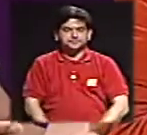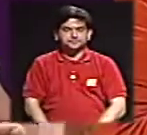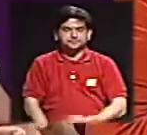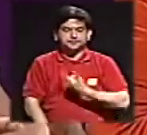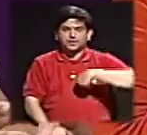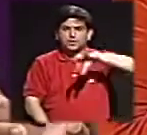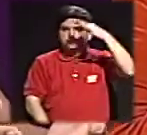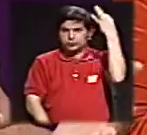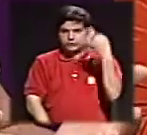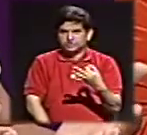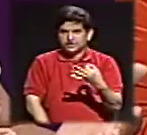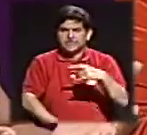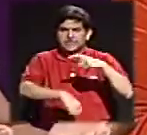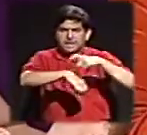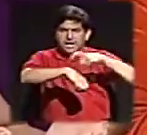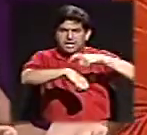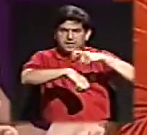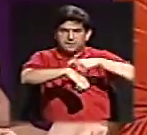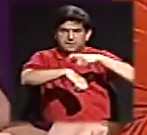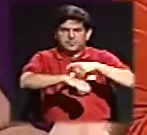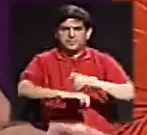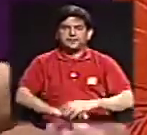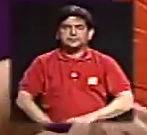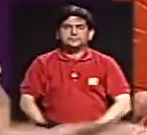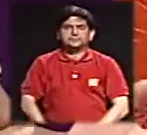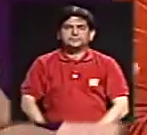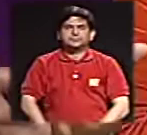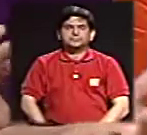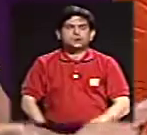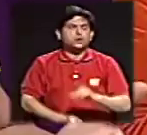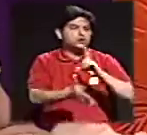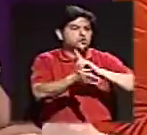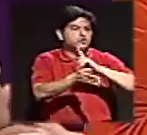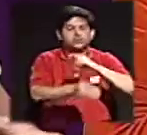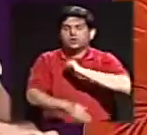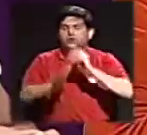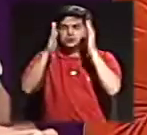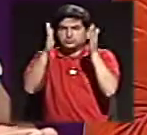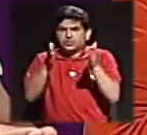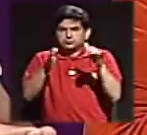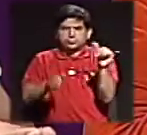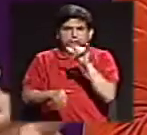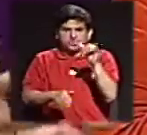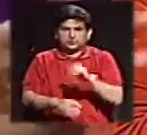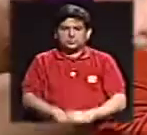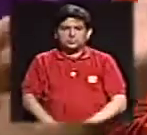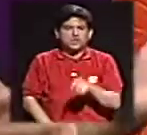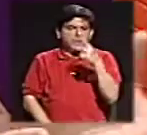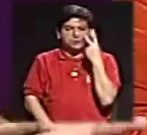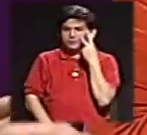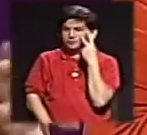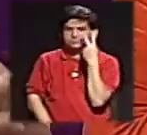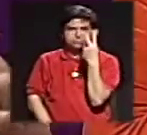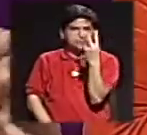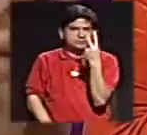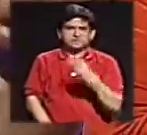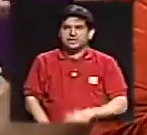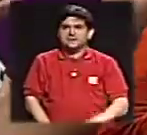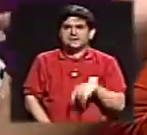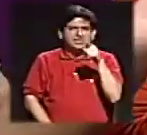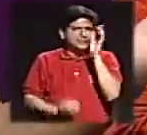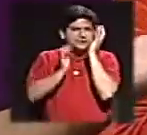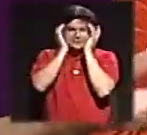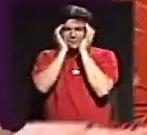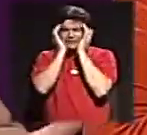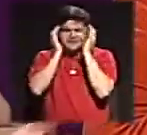nos parece que en el momento en que los doctores o las autoridades no ven una